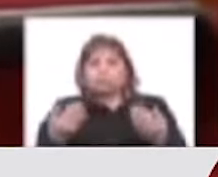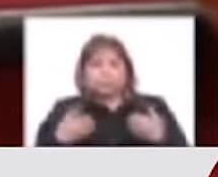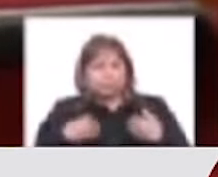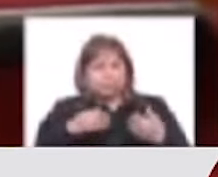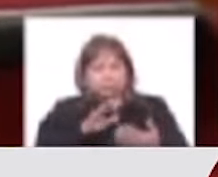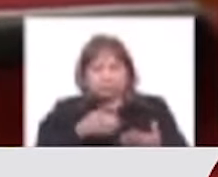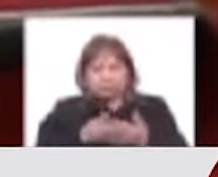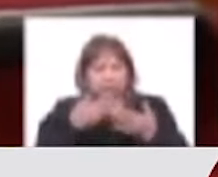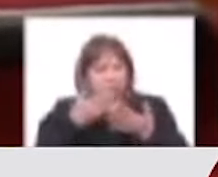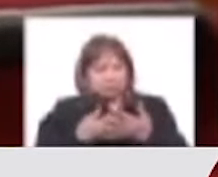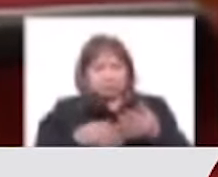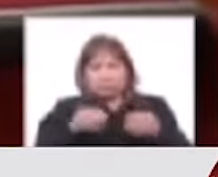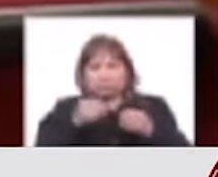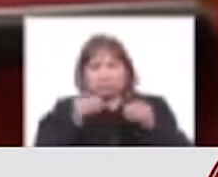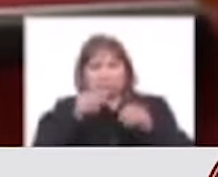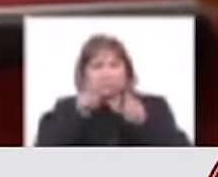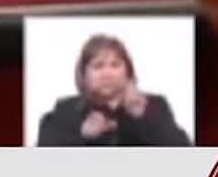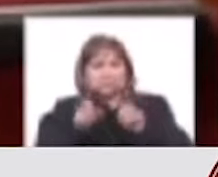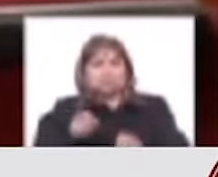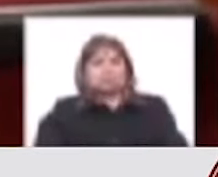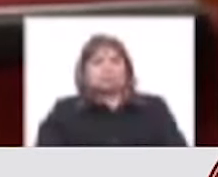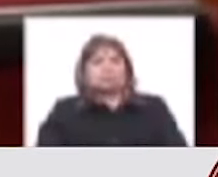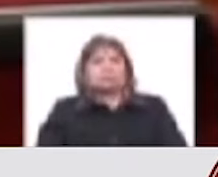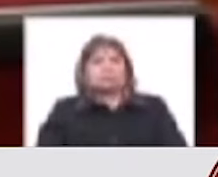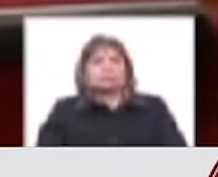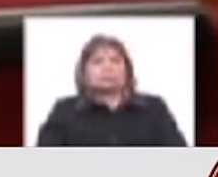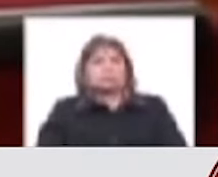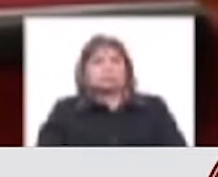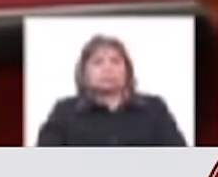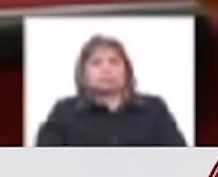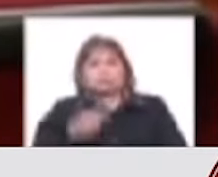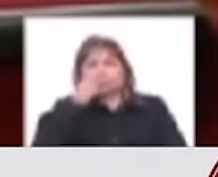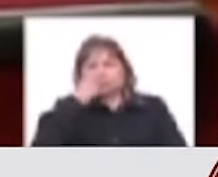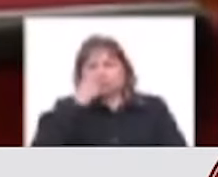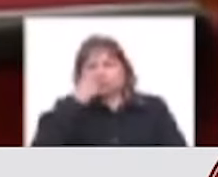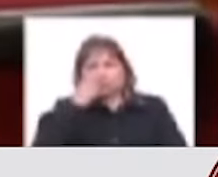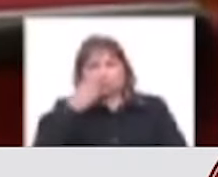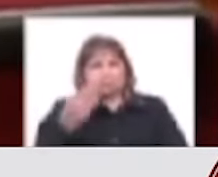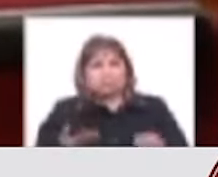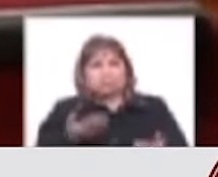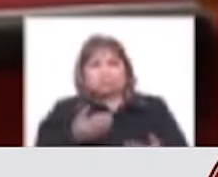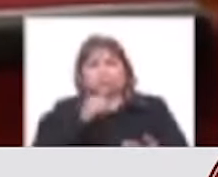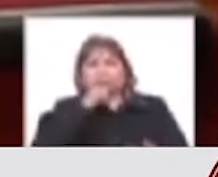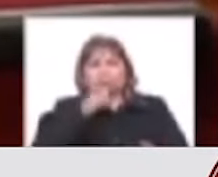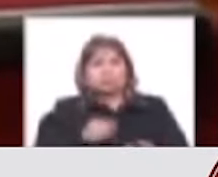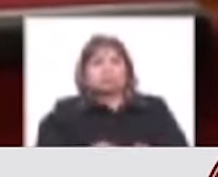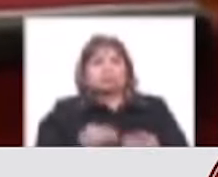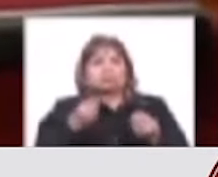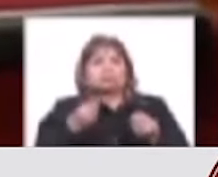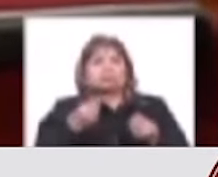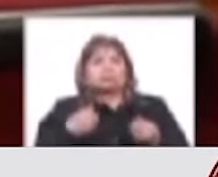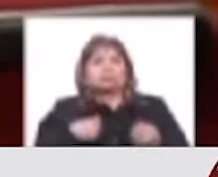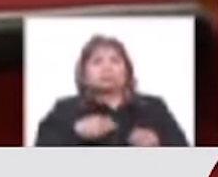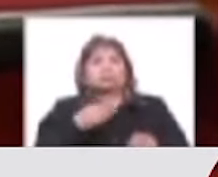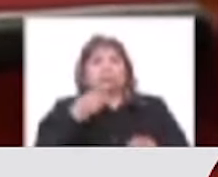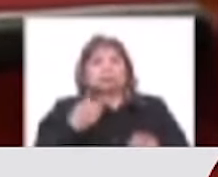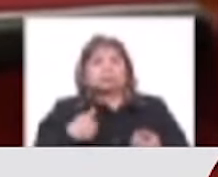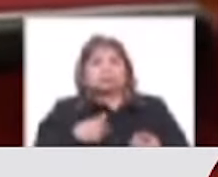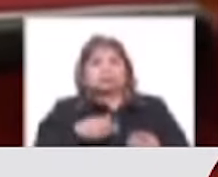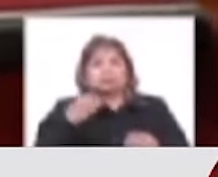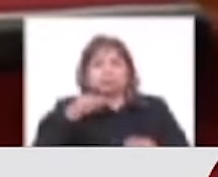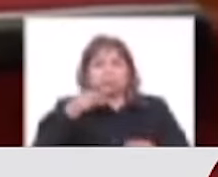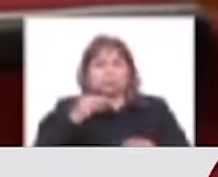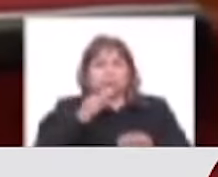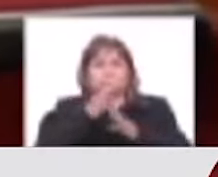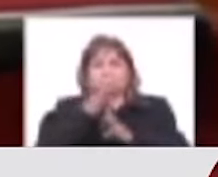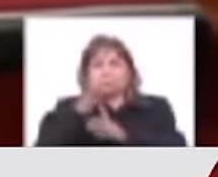tiene todo. Tiene logística, tiene personal y curiosamente no es así. ¿Por qué nosotros en todas